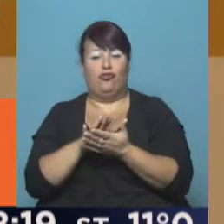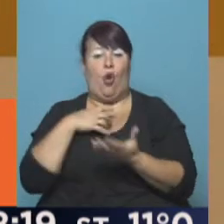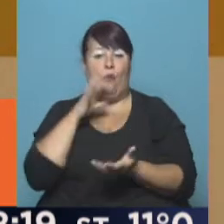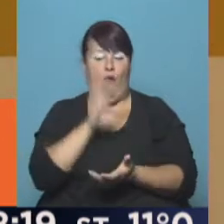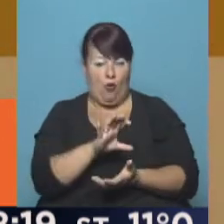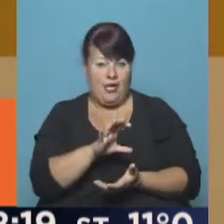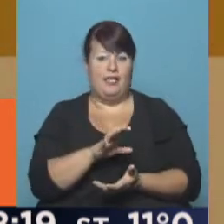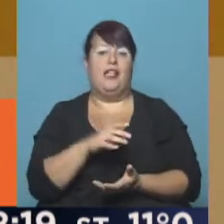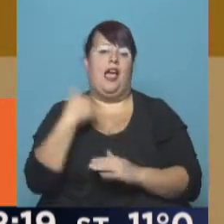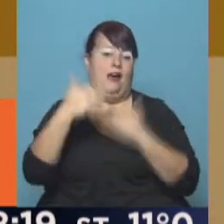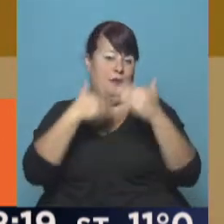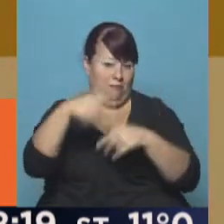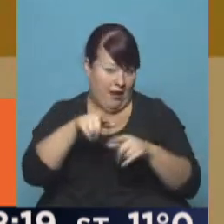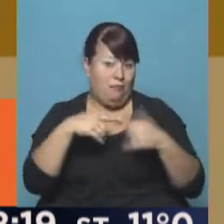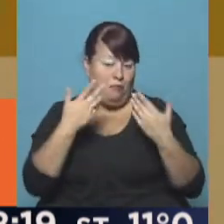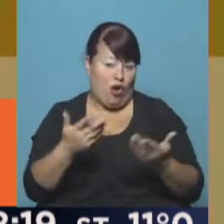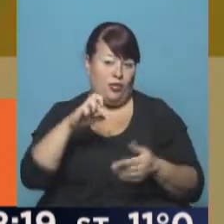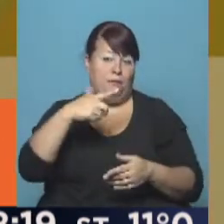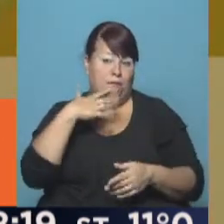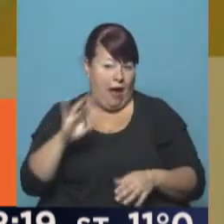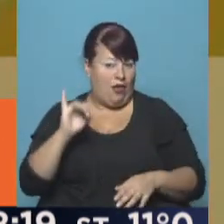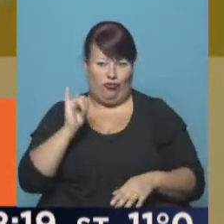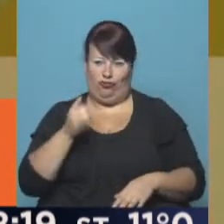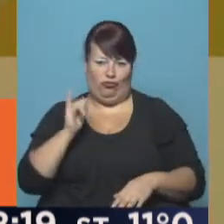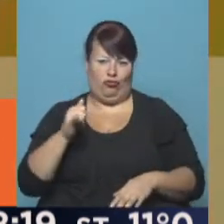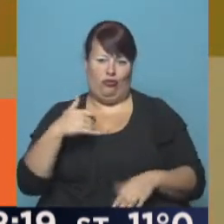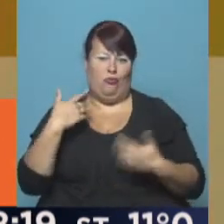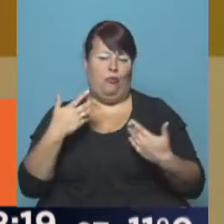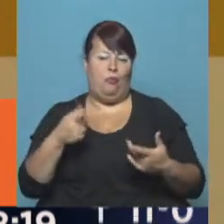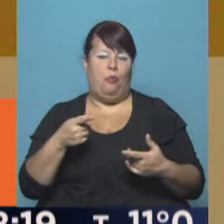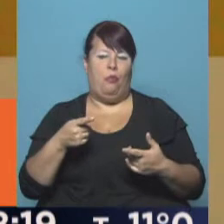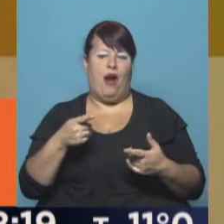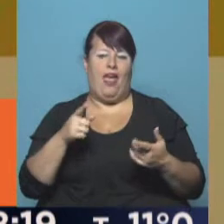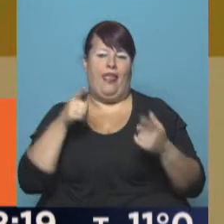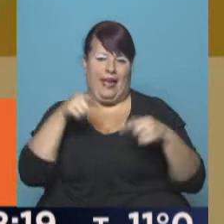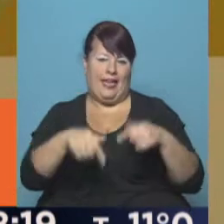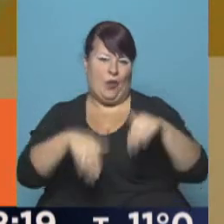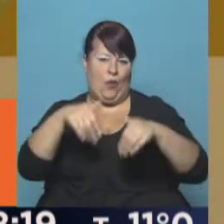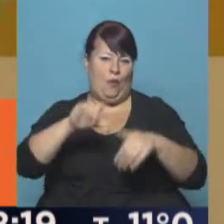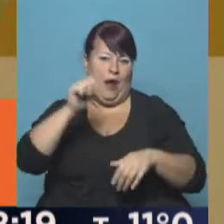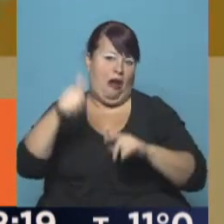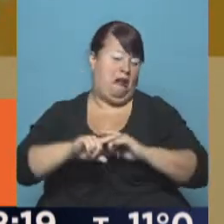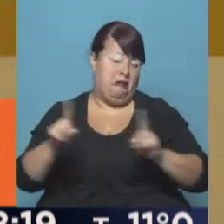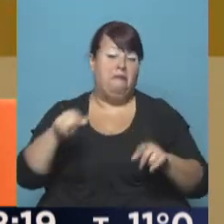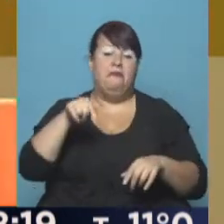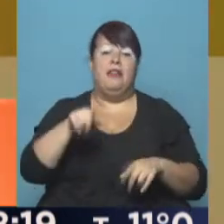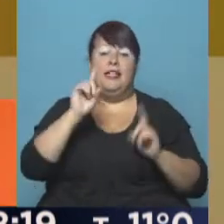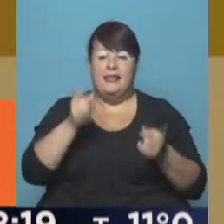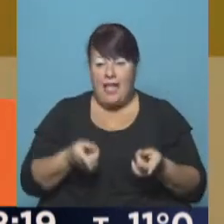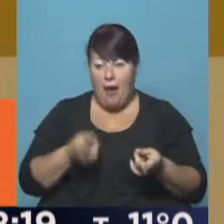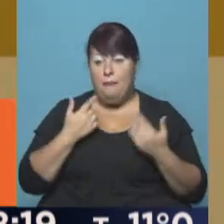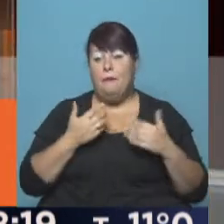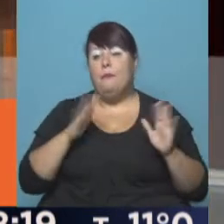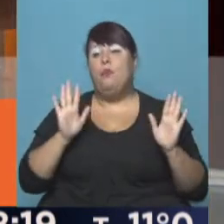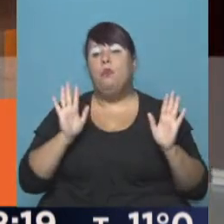provincia que van a aspirar a eso para eso estarán los pasos sin duda que vamos a poder dirimir ahí y bueno también está la posibilidad